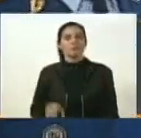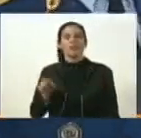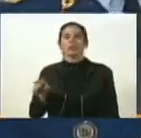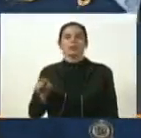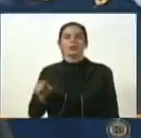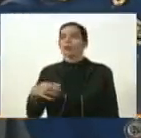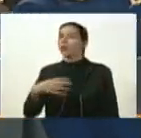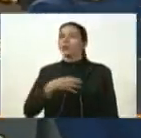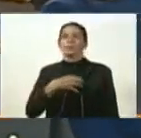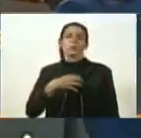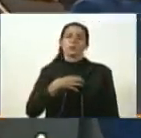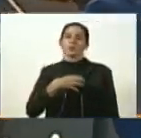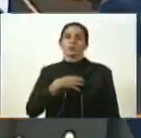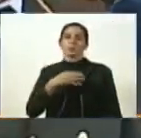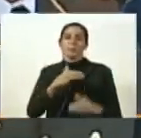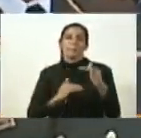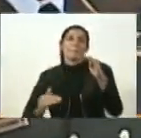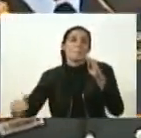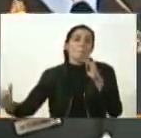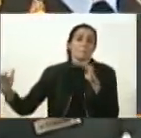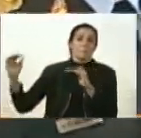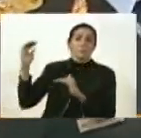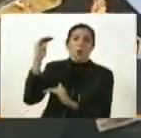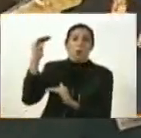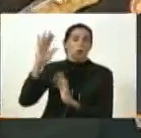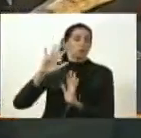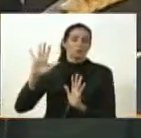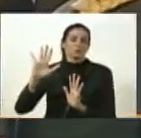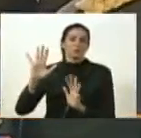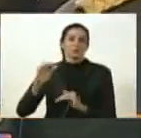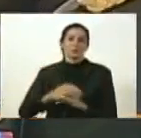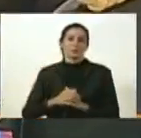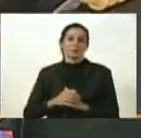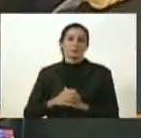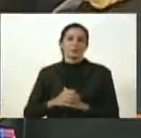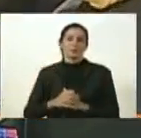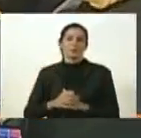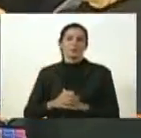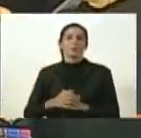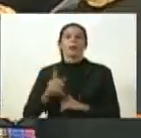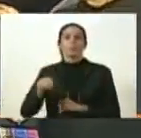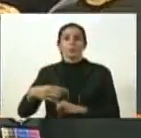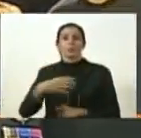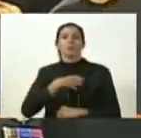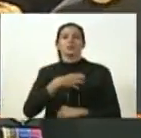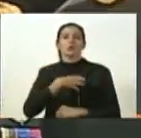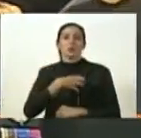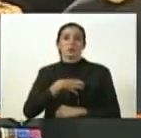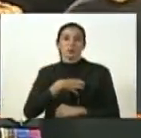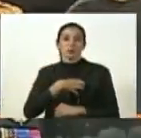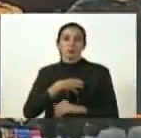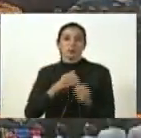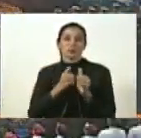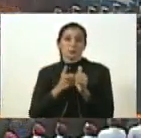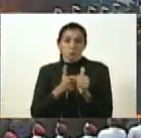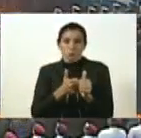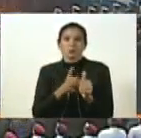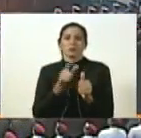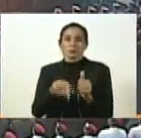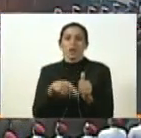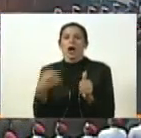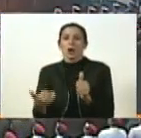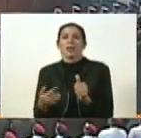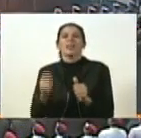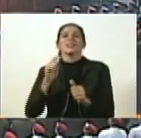causas de que no tiene uno de los primeros empleos en el ejército. Mi sobrino Anacleto Clemente ha quedado con el grado